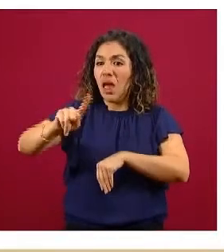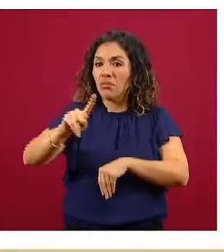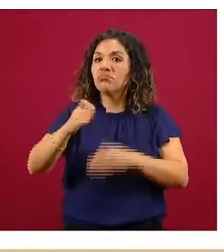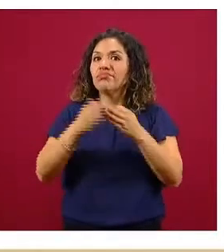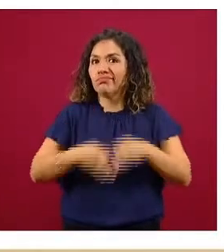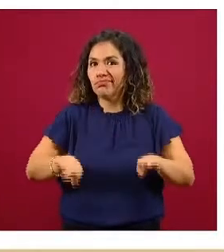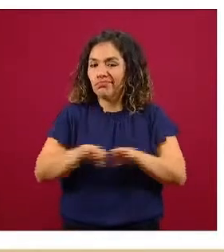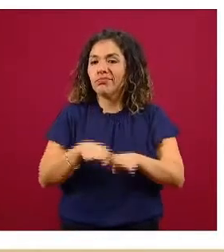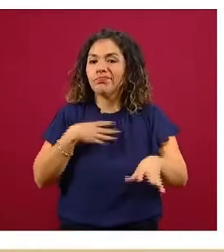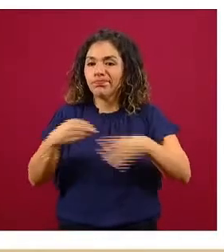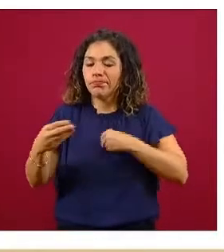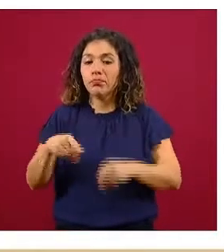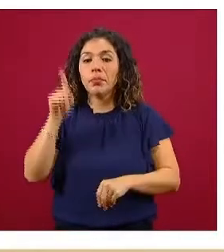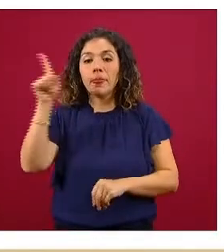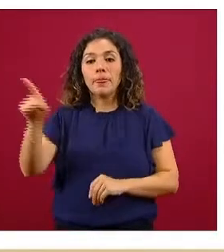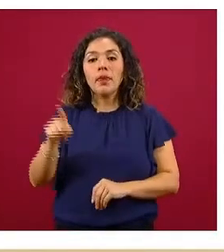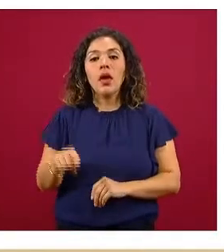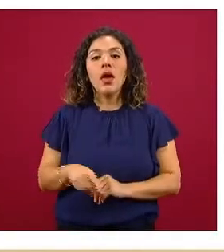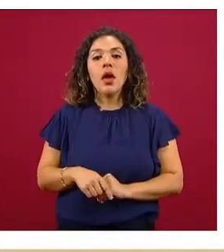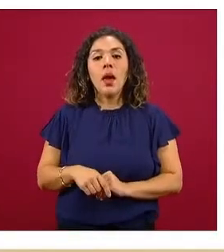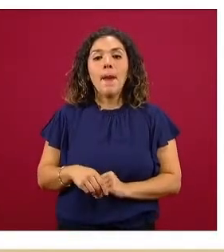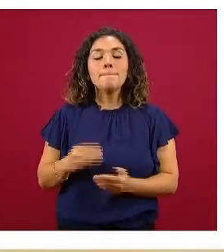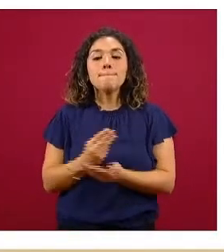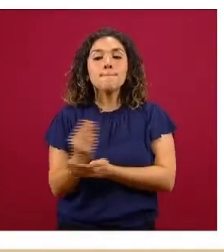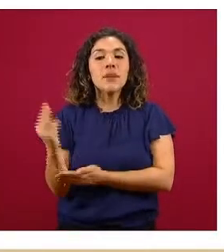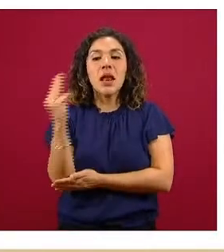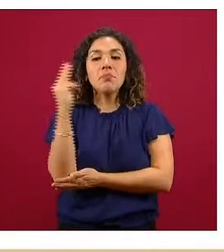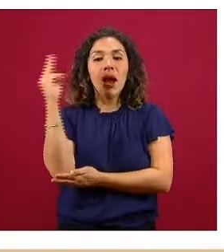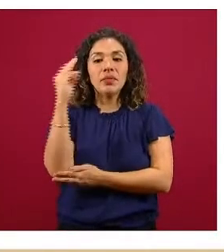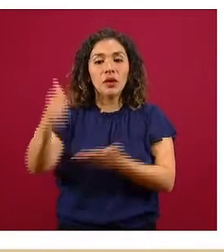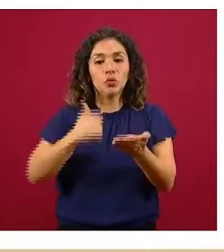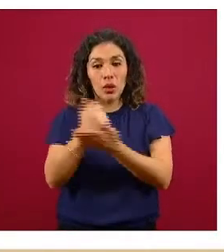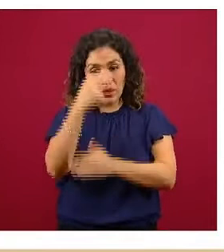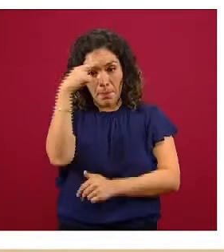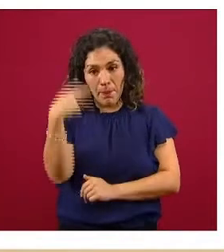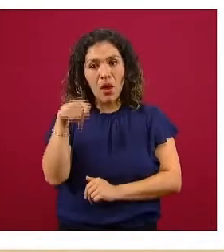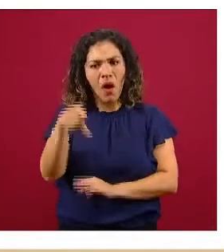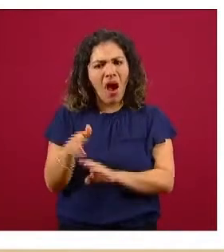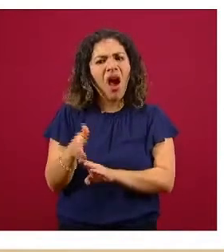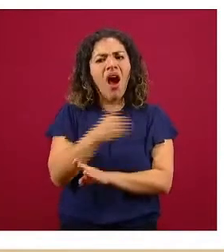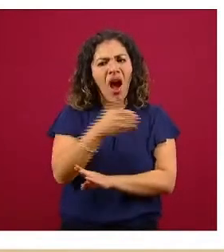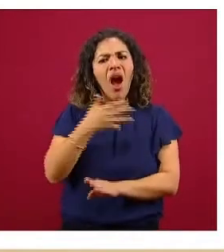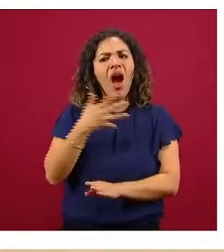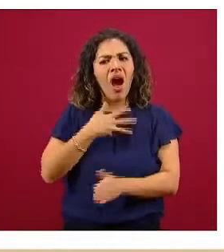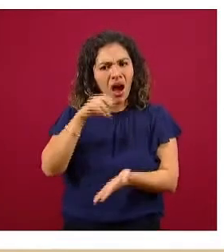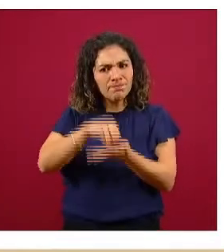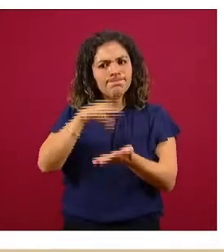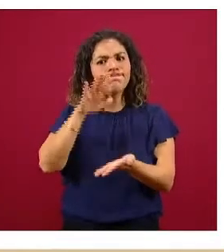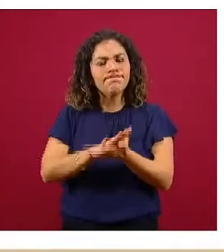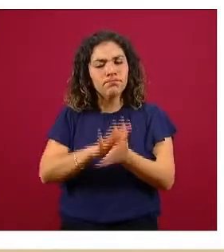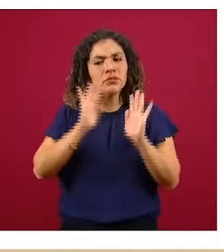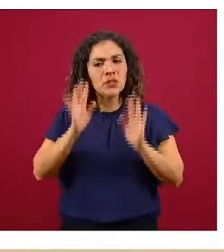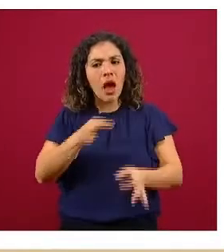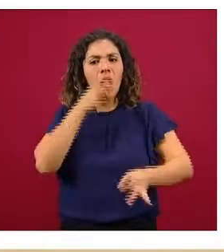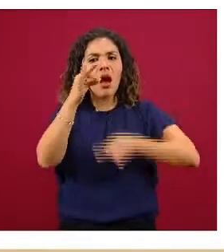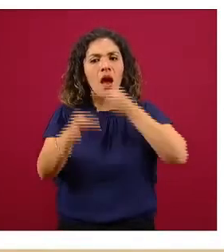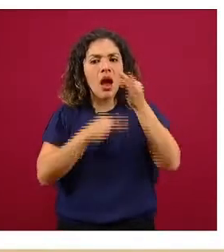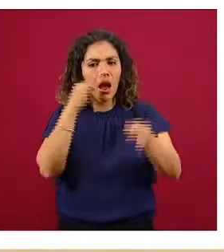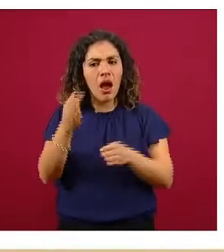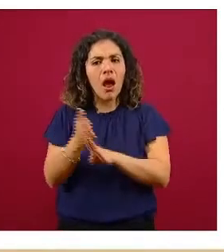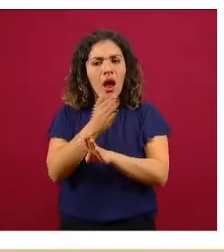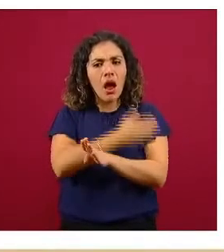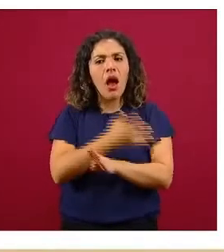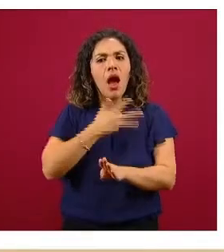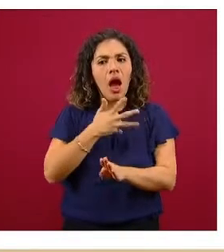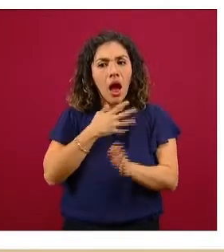importante. Milpalta, en la Ciudad de México, ya había tenido, y de hecho lo vimos en gráficas anteriores, ya